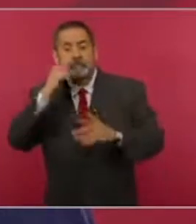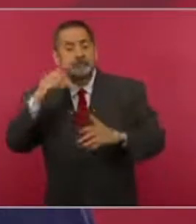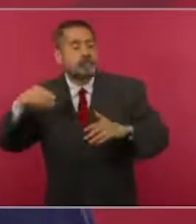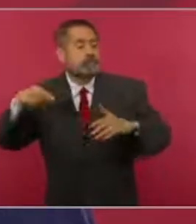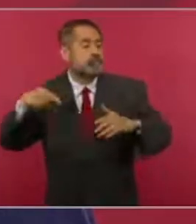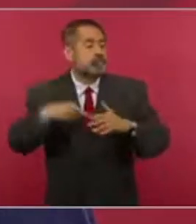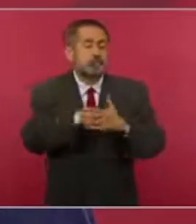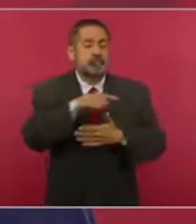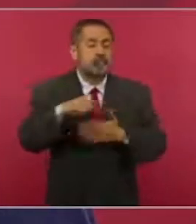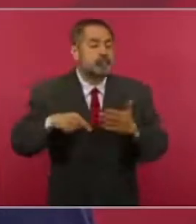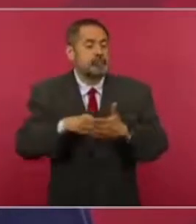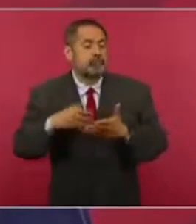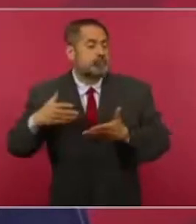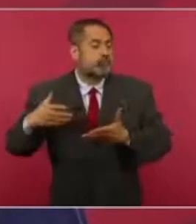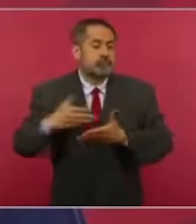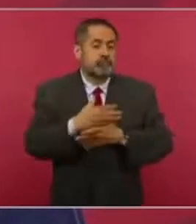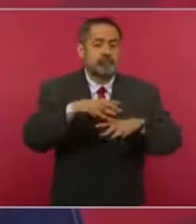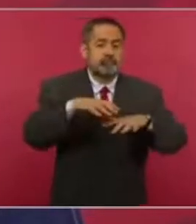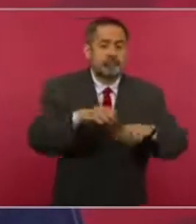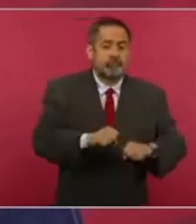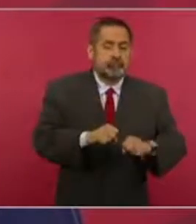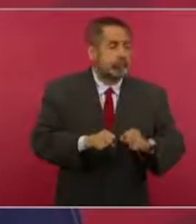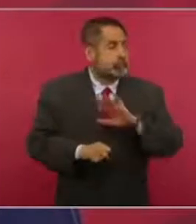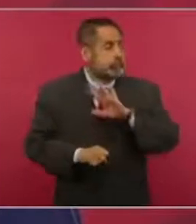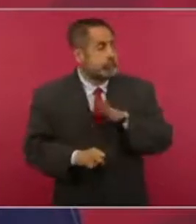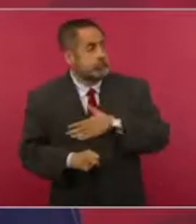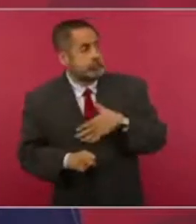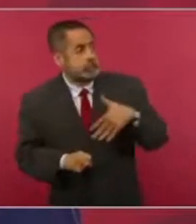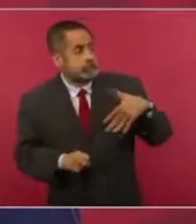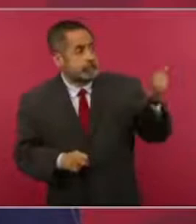espacio dejado por España,